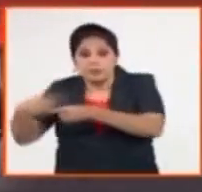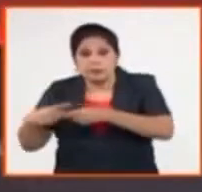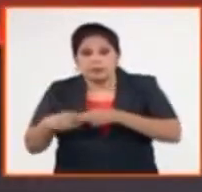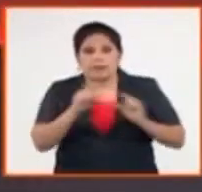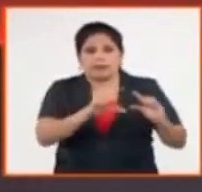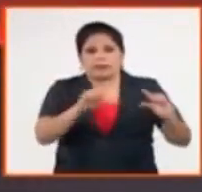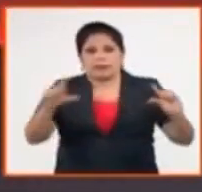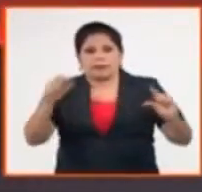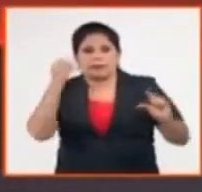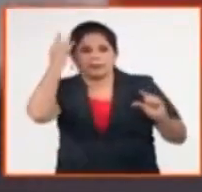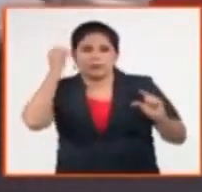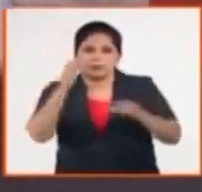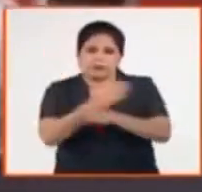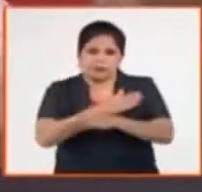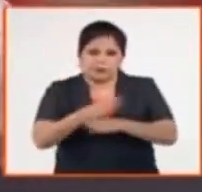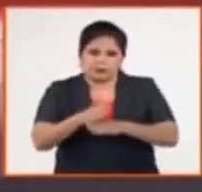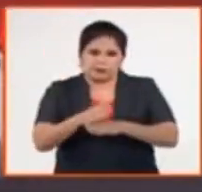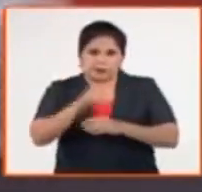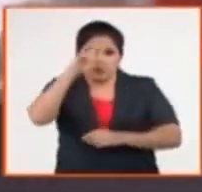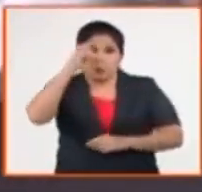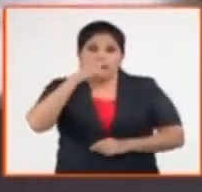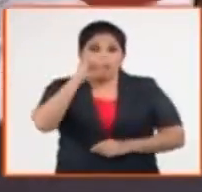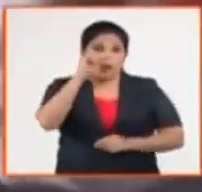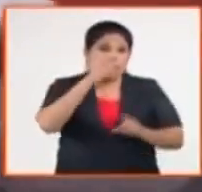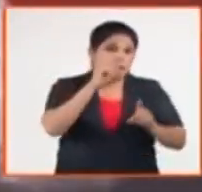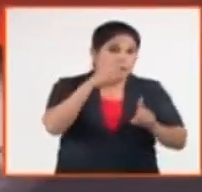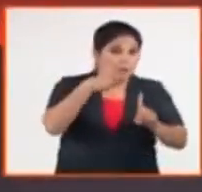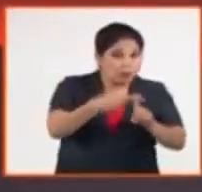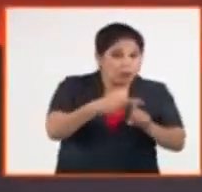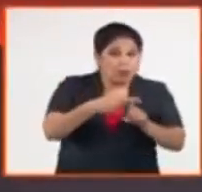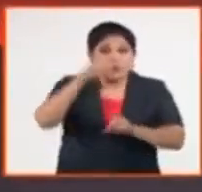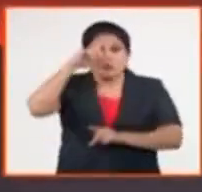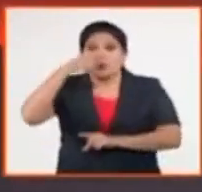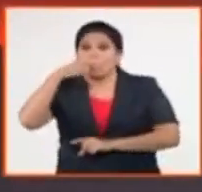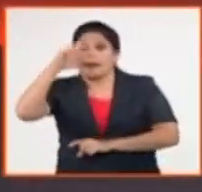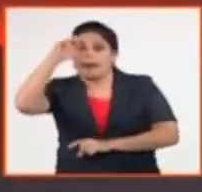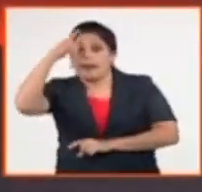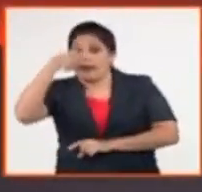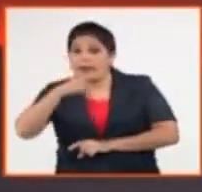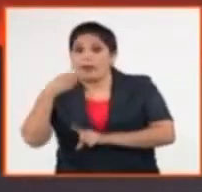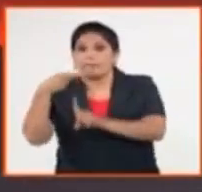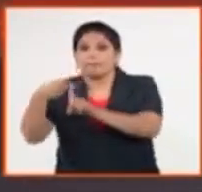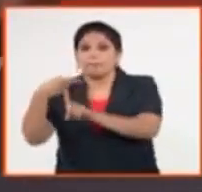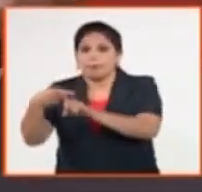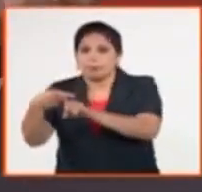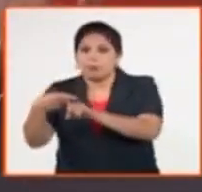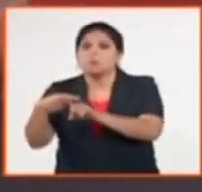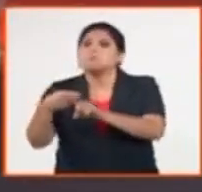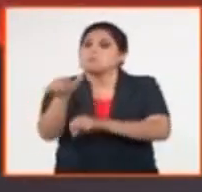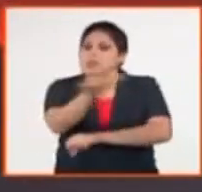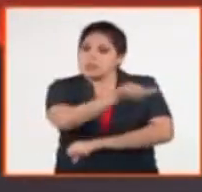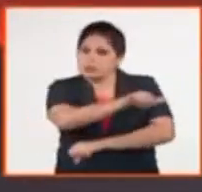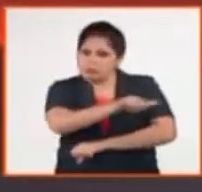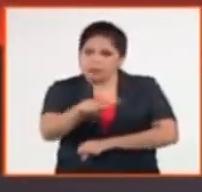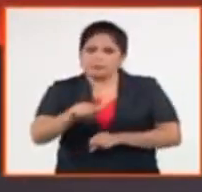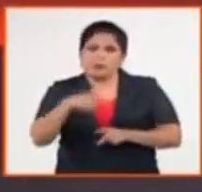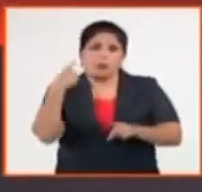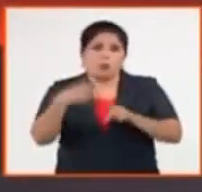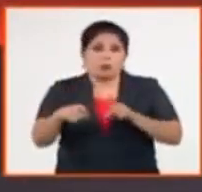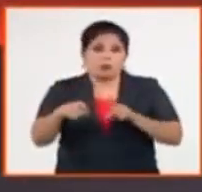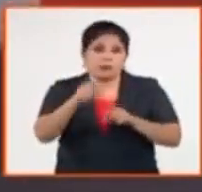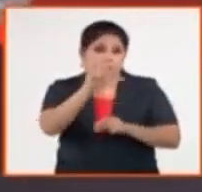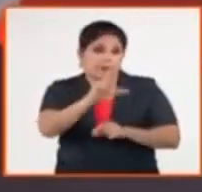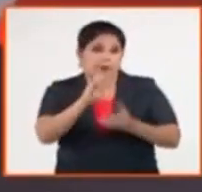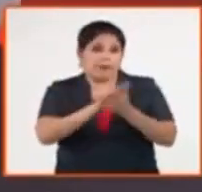el antígeno. Eso es como Soberana 02 y Soberana Plus. Exacto, es un ejemplo de vacunación heteróloga. Ahora bien, Manvisa sabemos que es